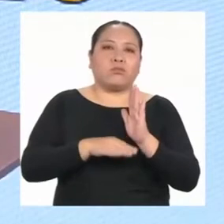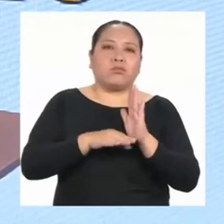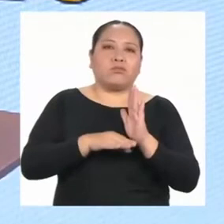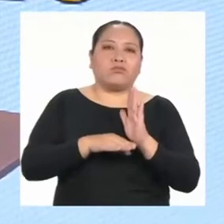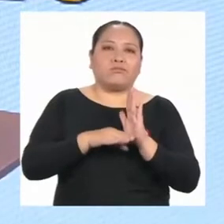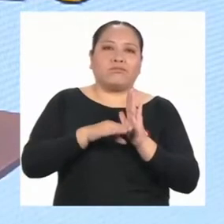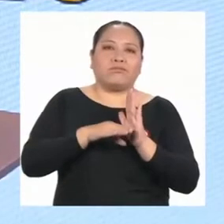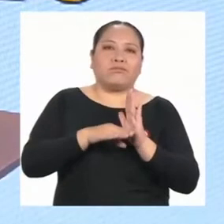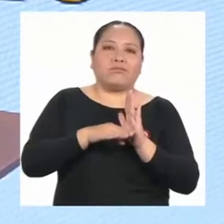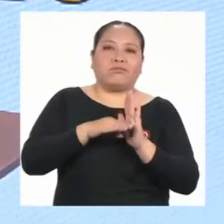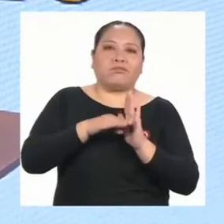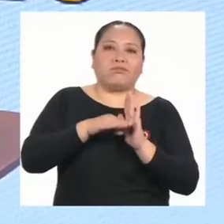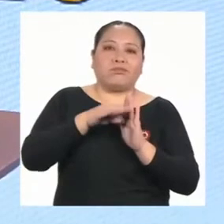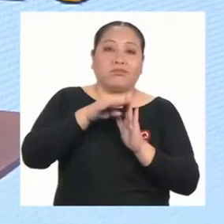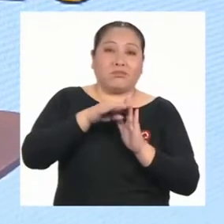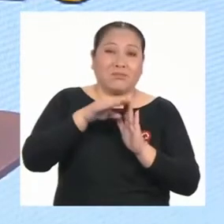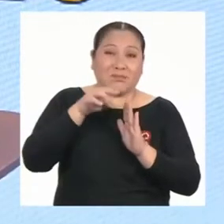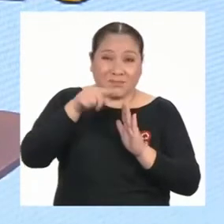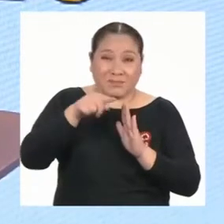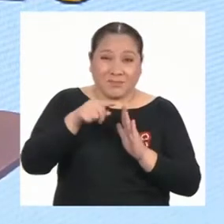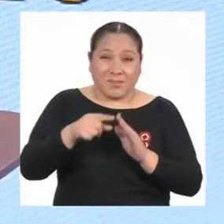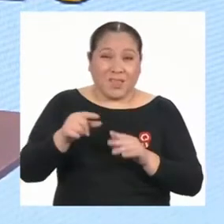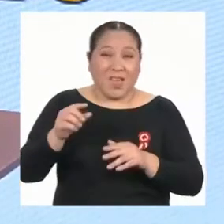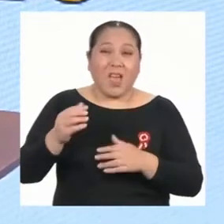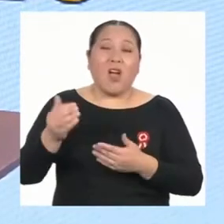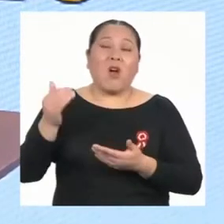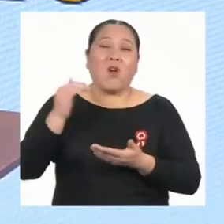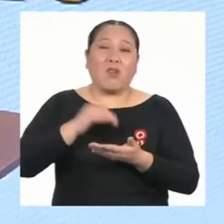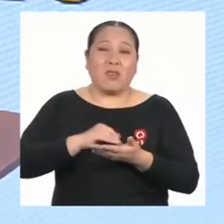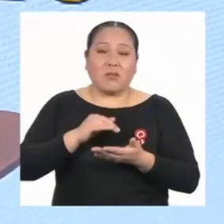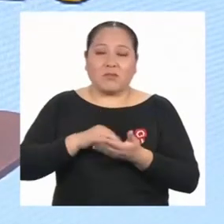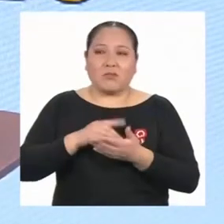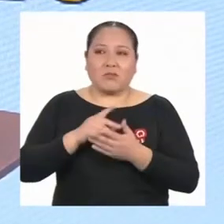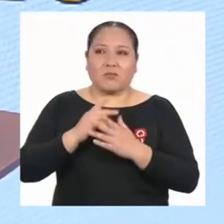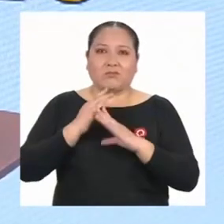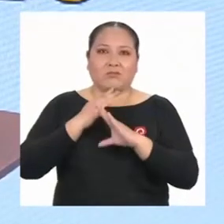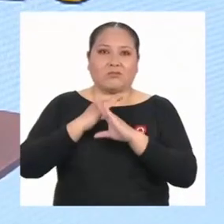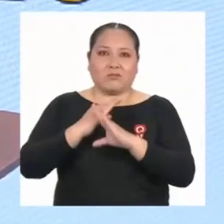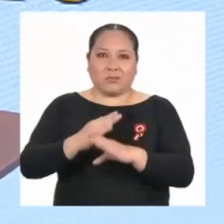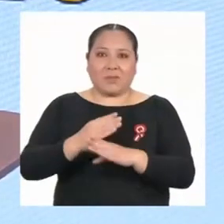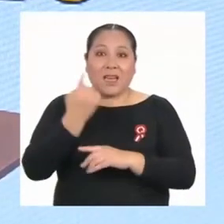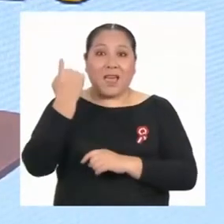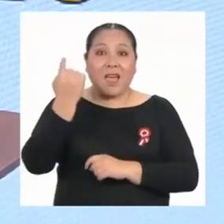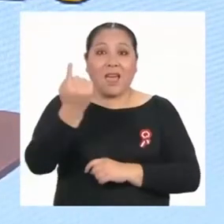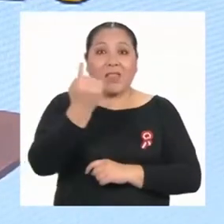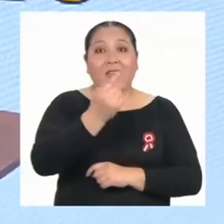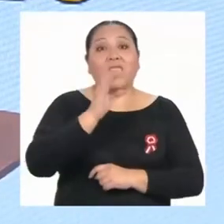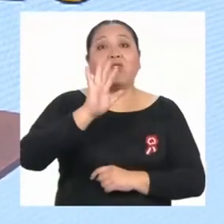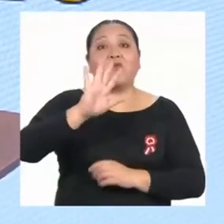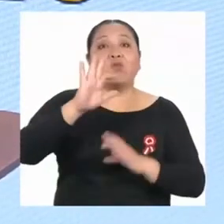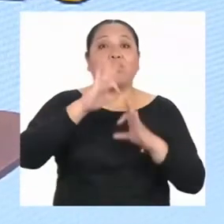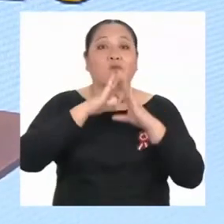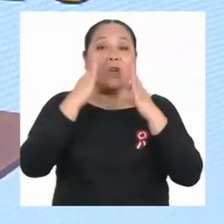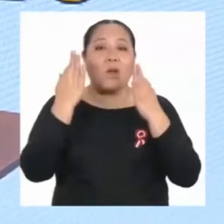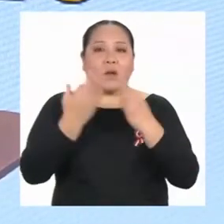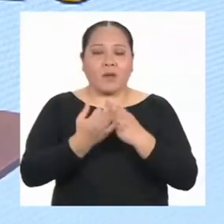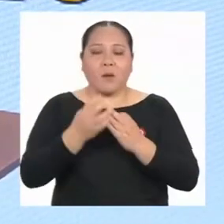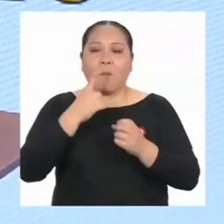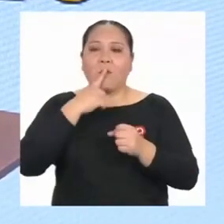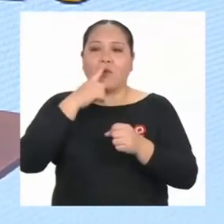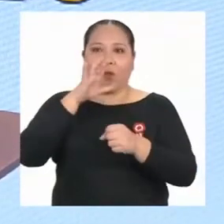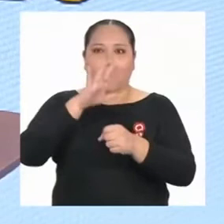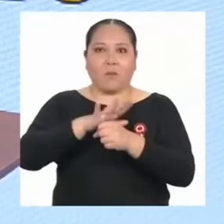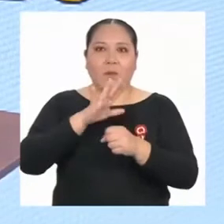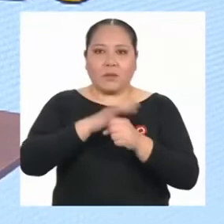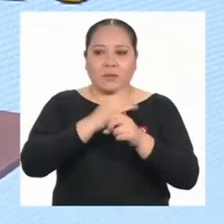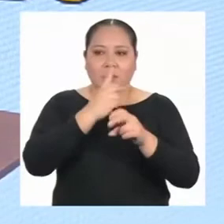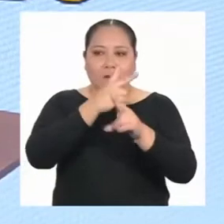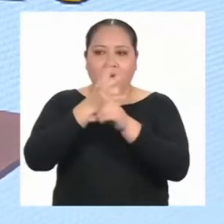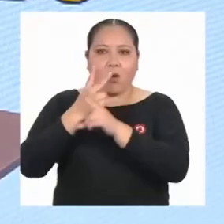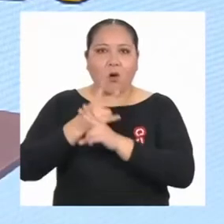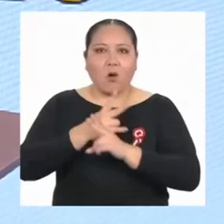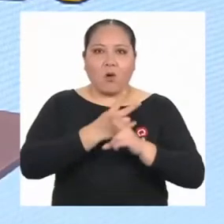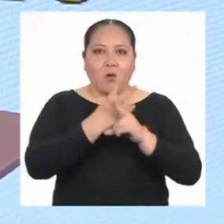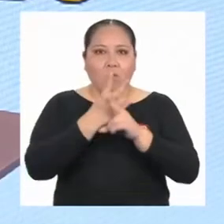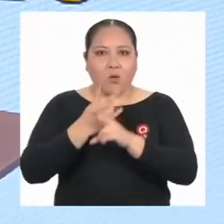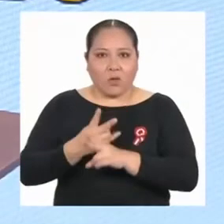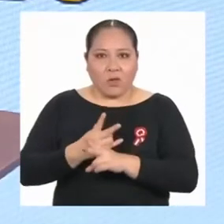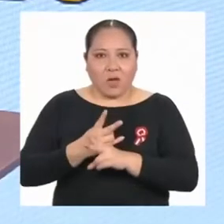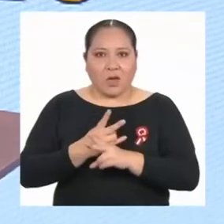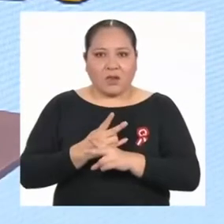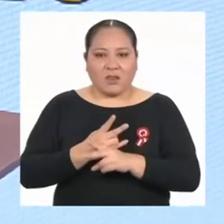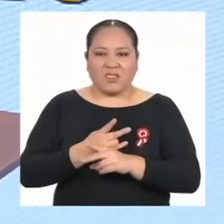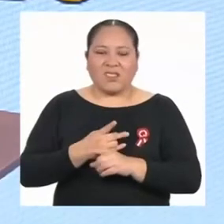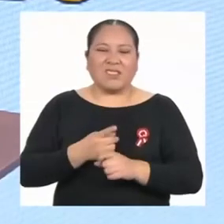para detenerlo? Si cada uno y cada una de ustedes y sus familias en sus casas se comprometen a cuidar su impacto en el medio